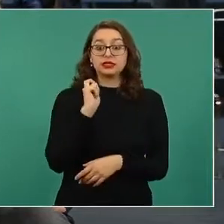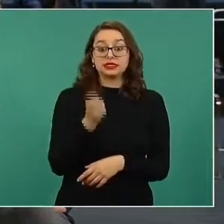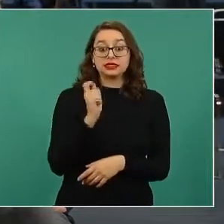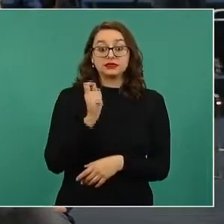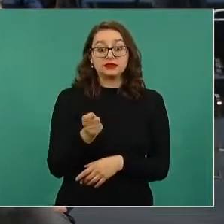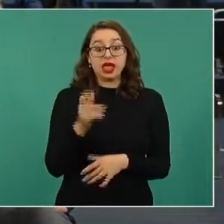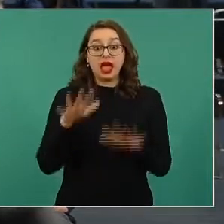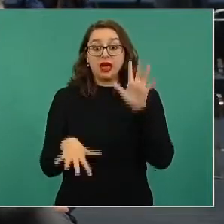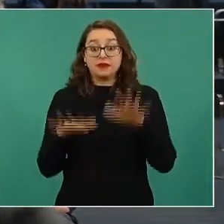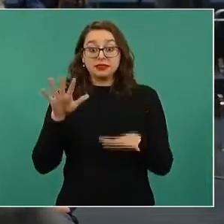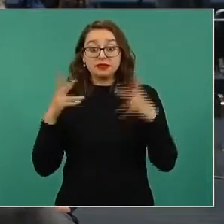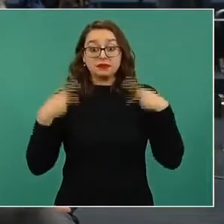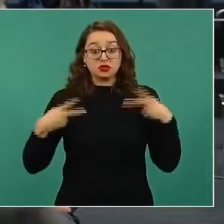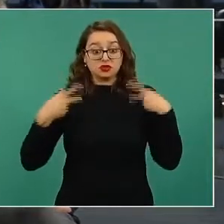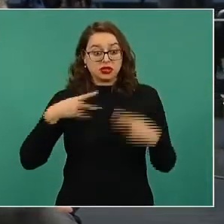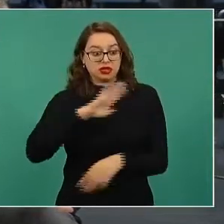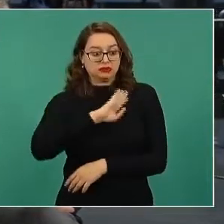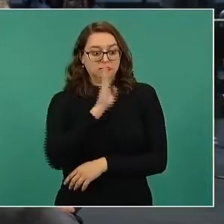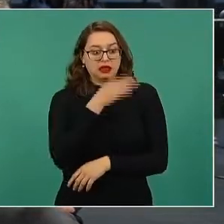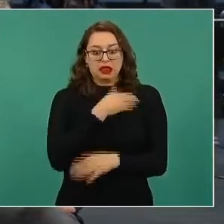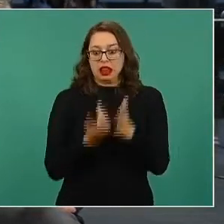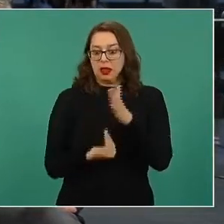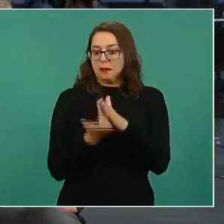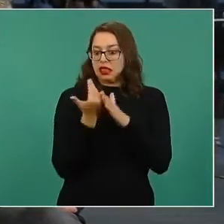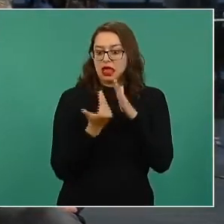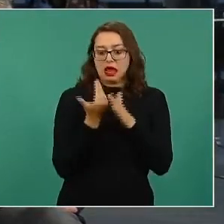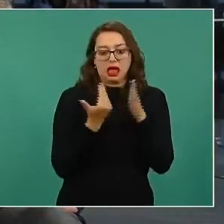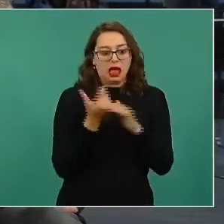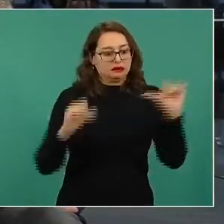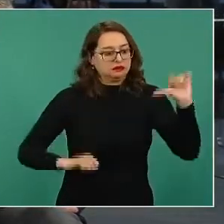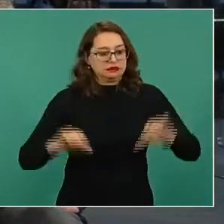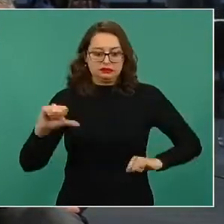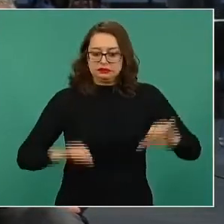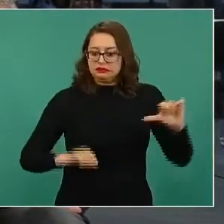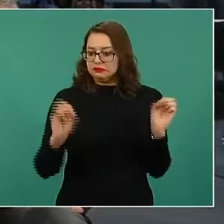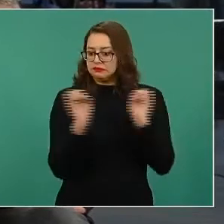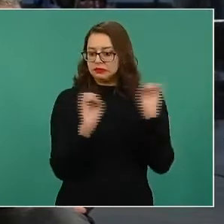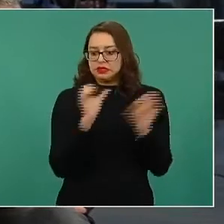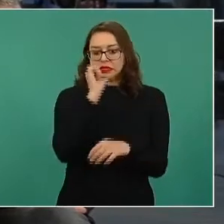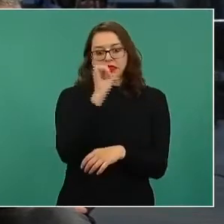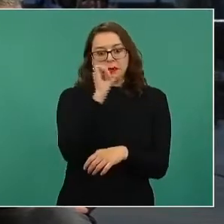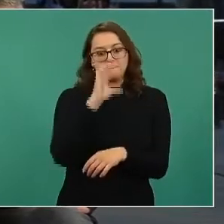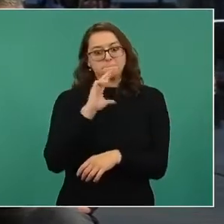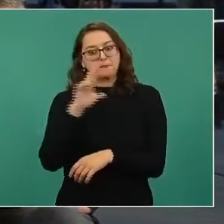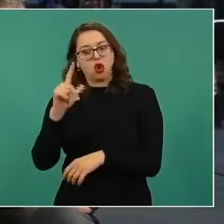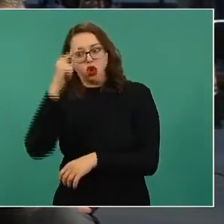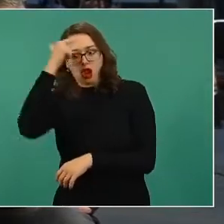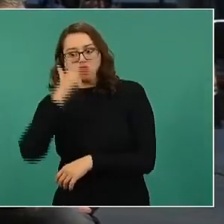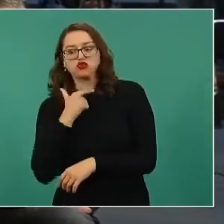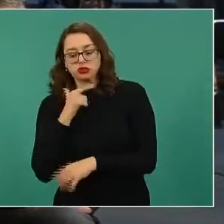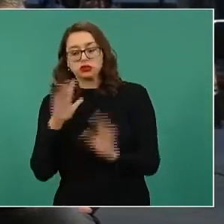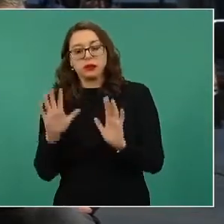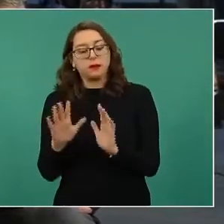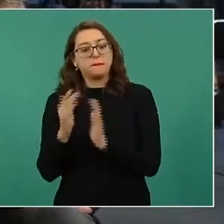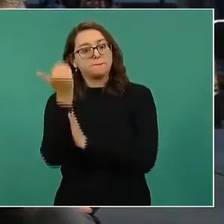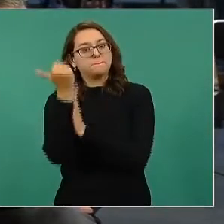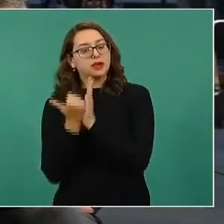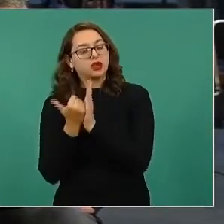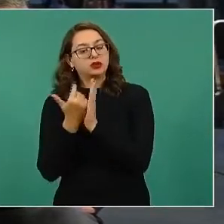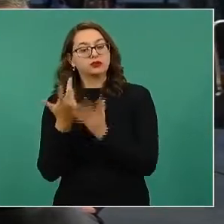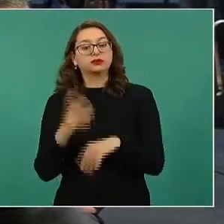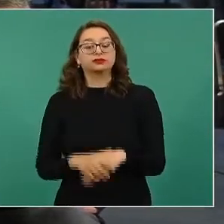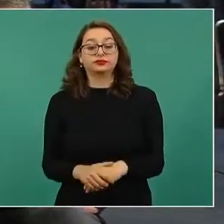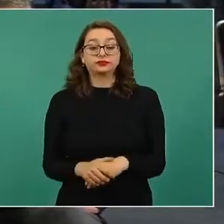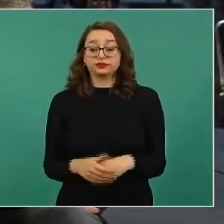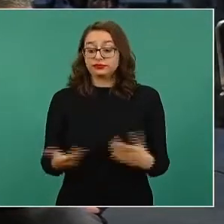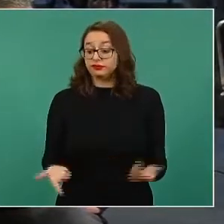en la madrugada para aprovechar las tarifas más bajas. Y pues Felipe Calderón,